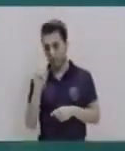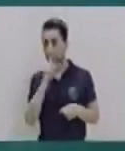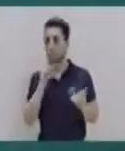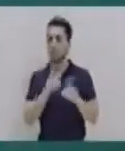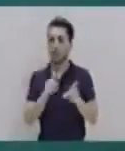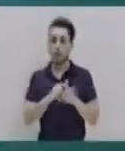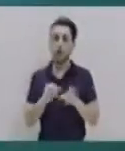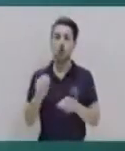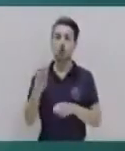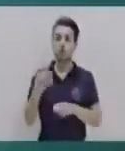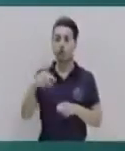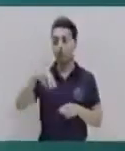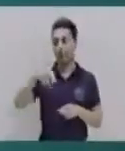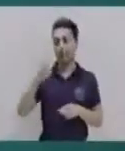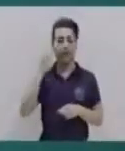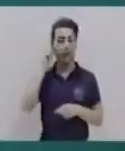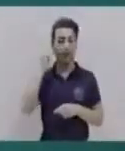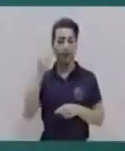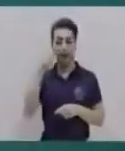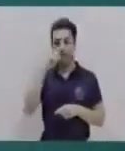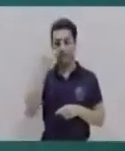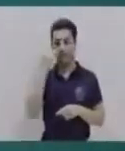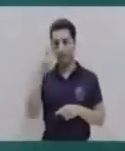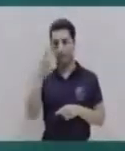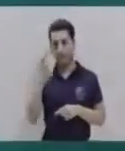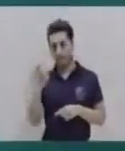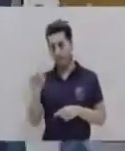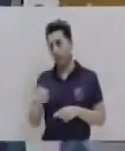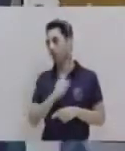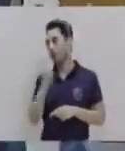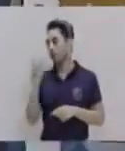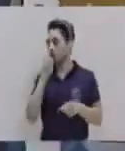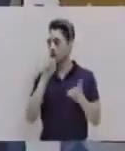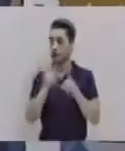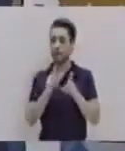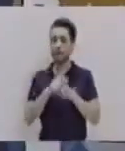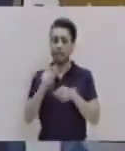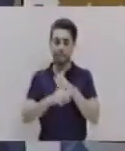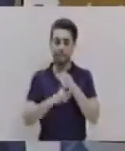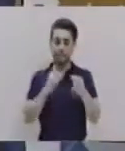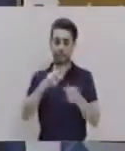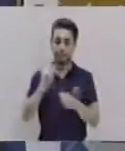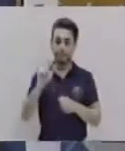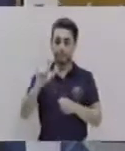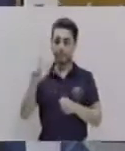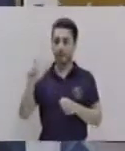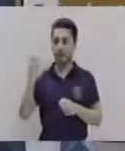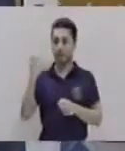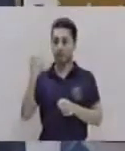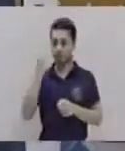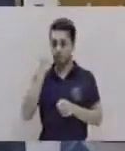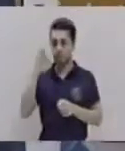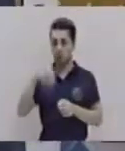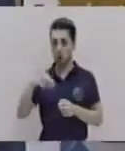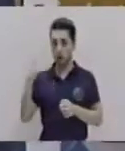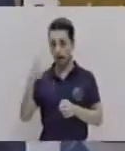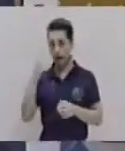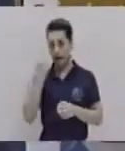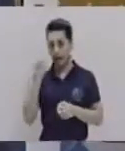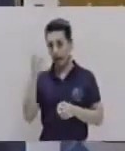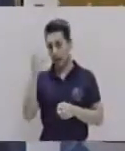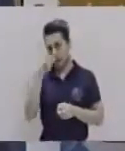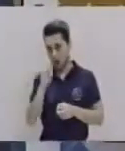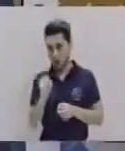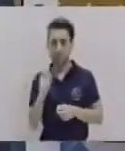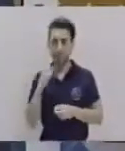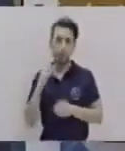Otro tipo de números que hemos visto son los fraccionarios. ¿Recuerdas cuáles son los fraccionarios? Sí, son los que vienen como en 5 tercios,